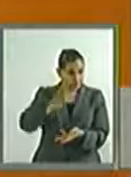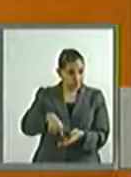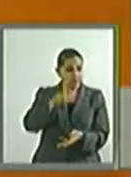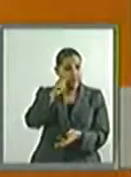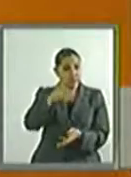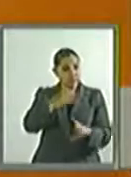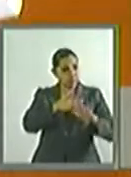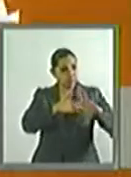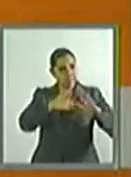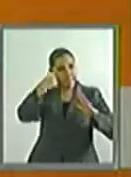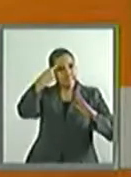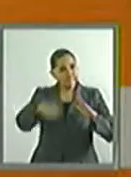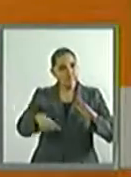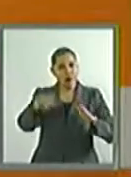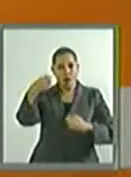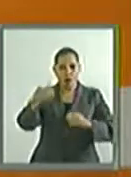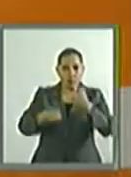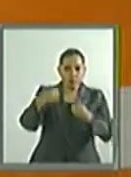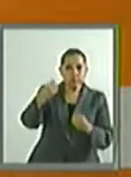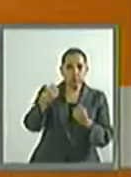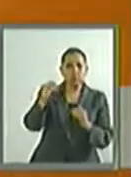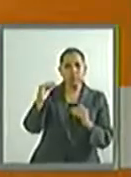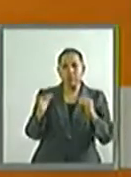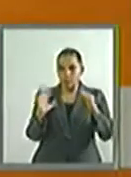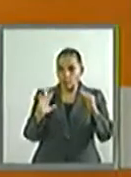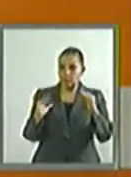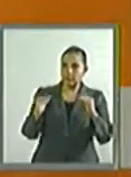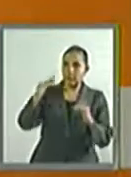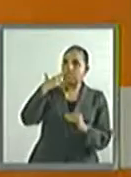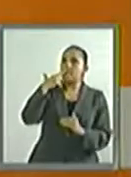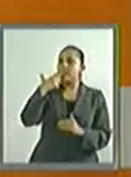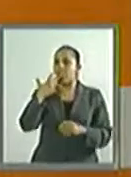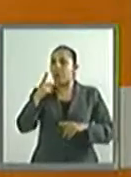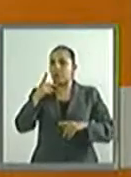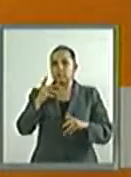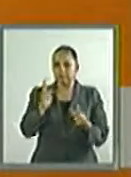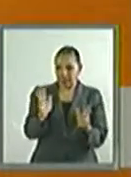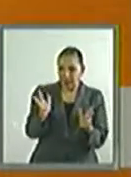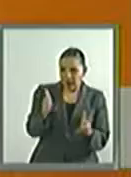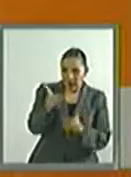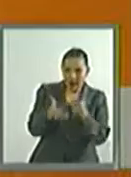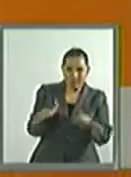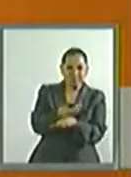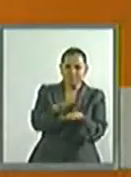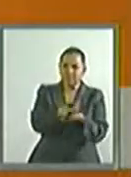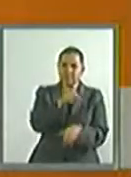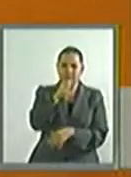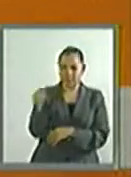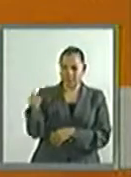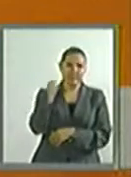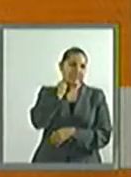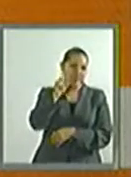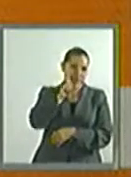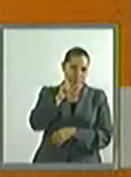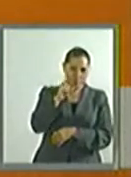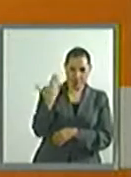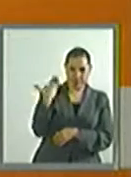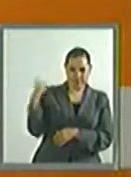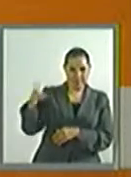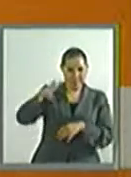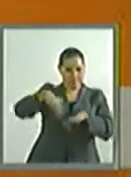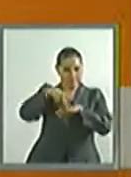la impunidad y del abuso del poder. Ya lo dijo la senadora, pero son 19 años de